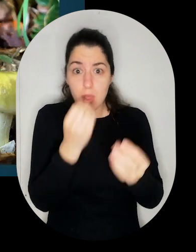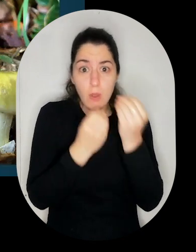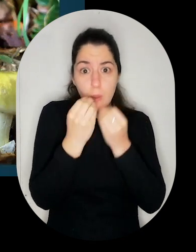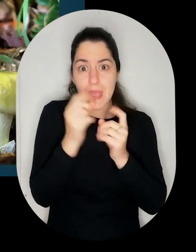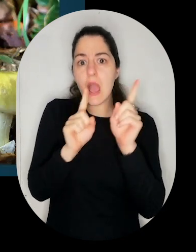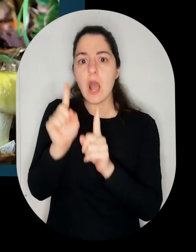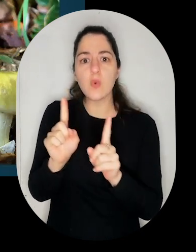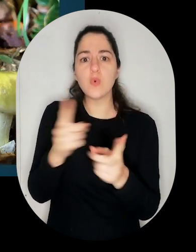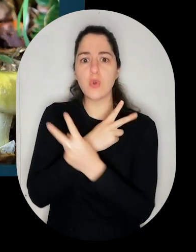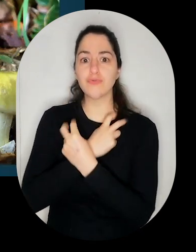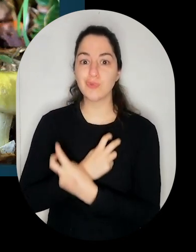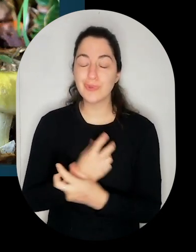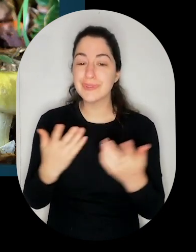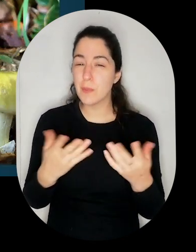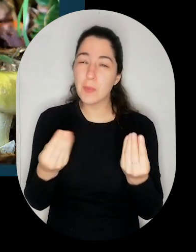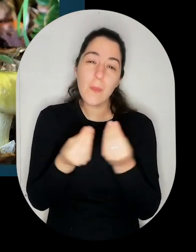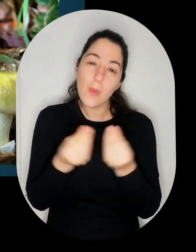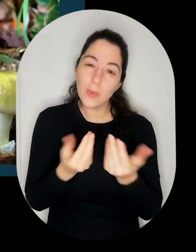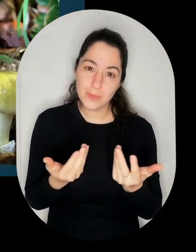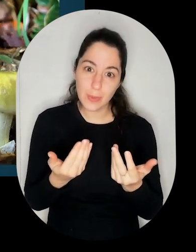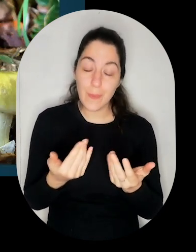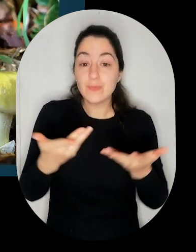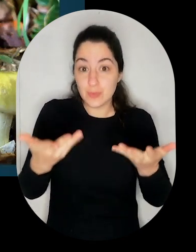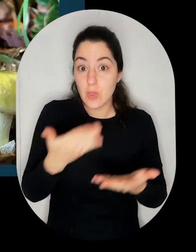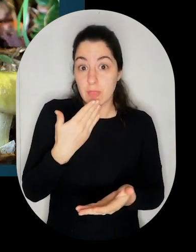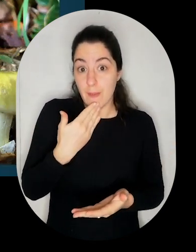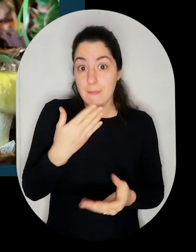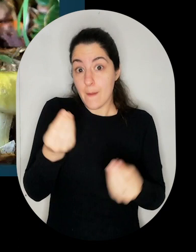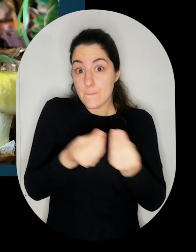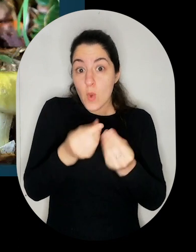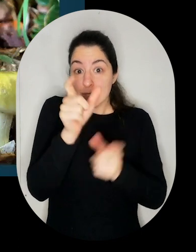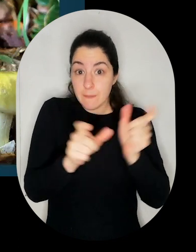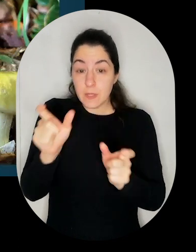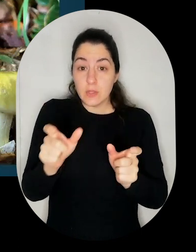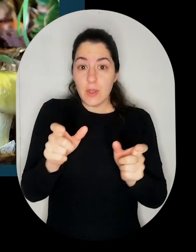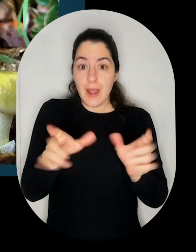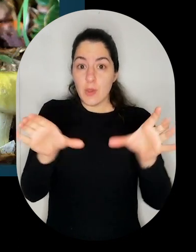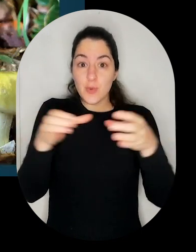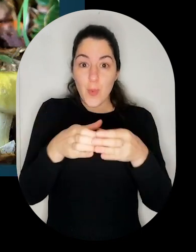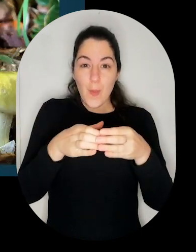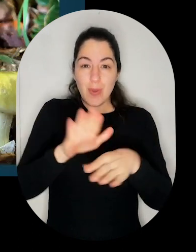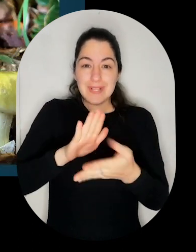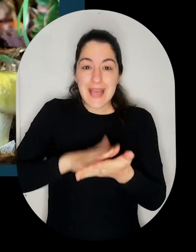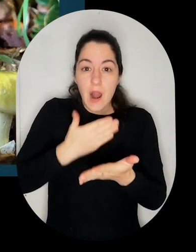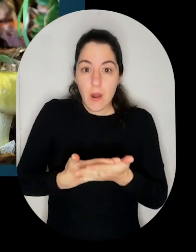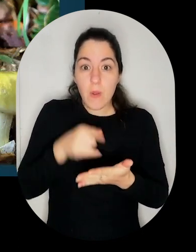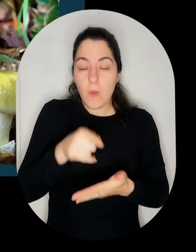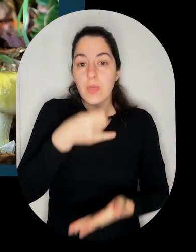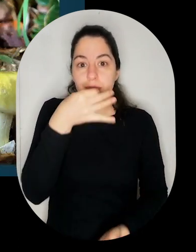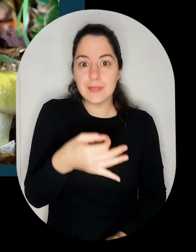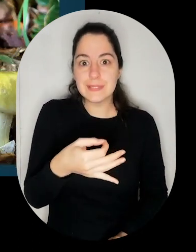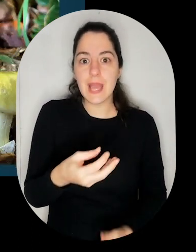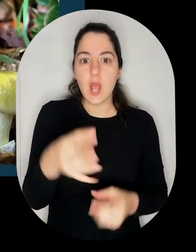cuáles no. Y finalmente, existe la creencia muy difundida, incluso dentro de los equipos de salud, de que siempre